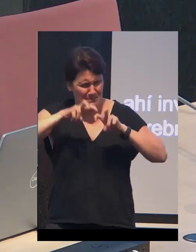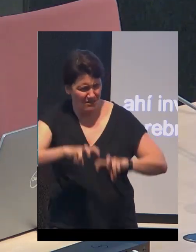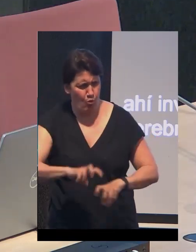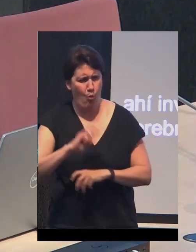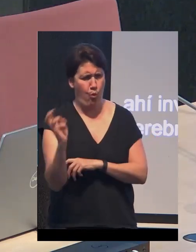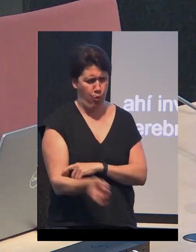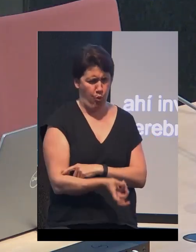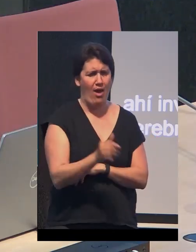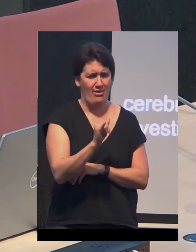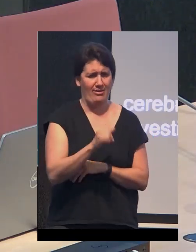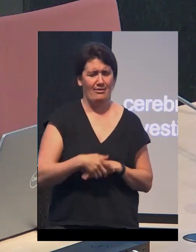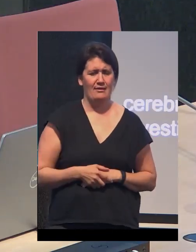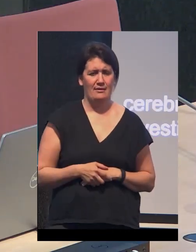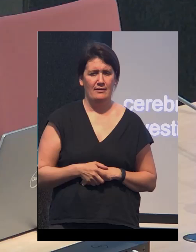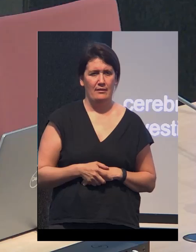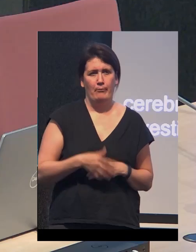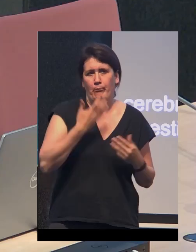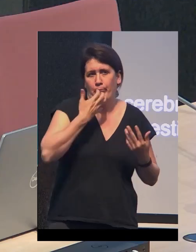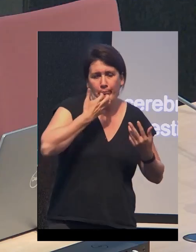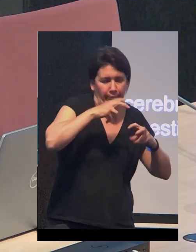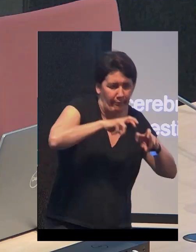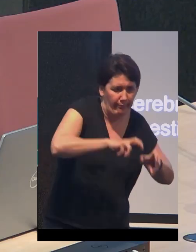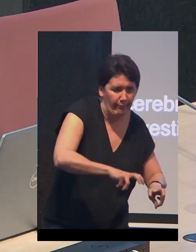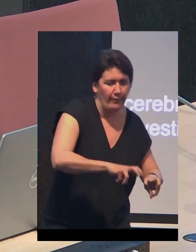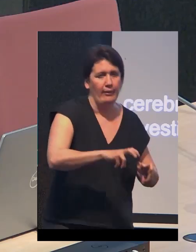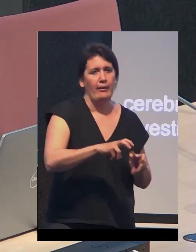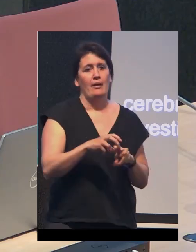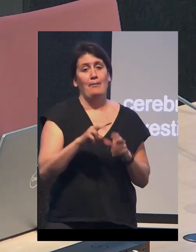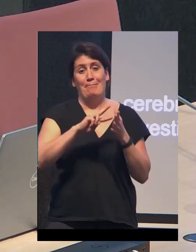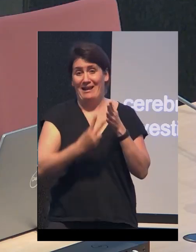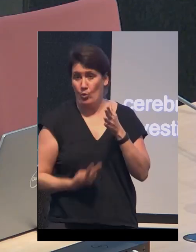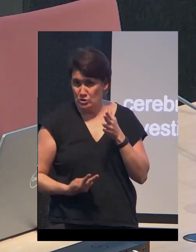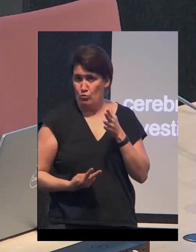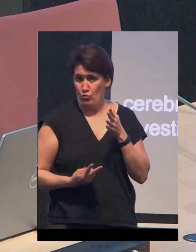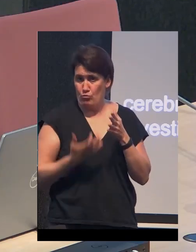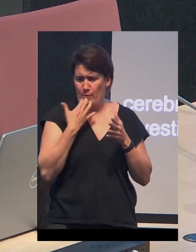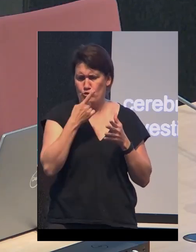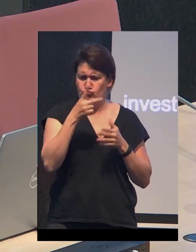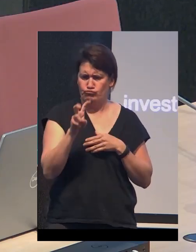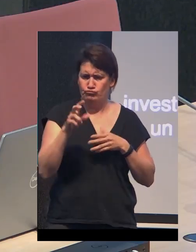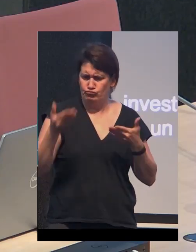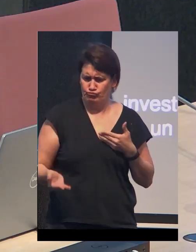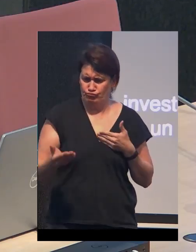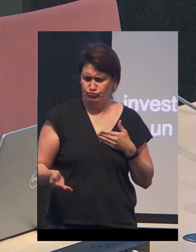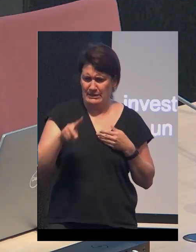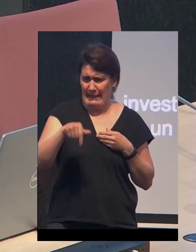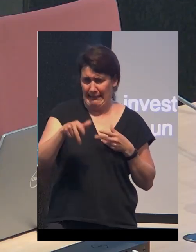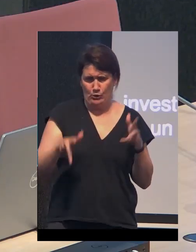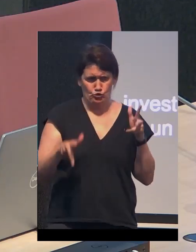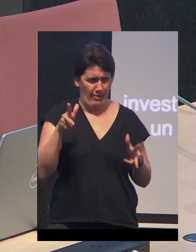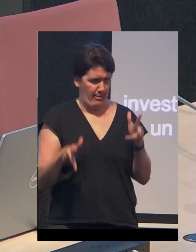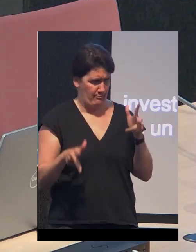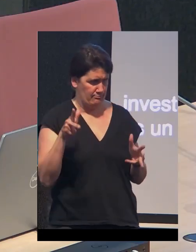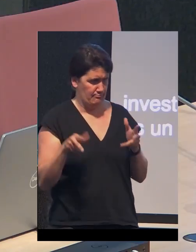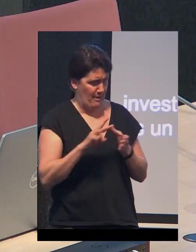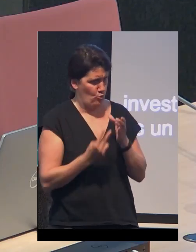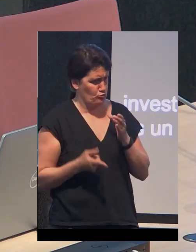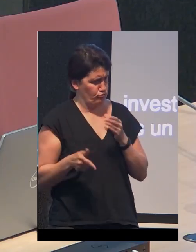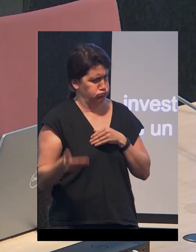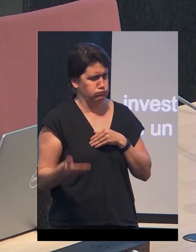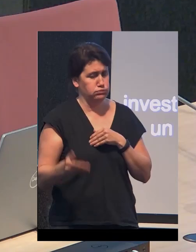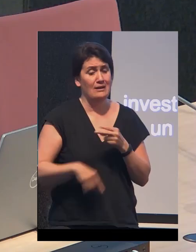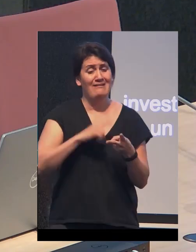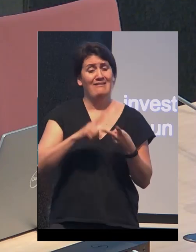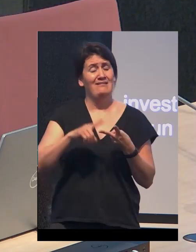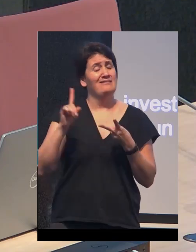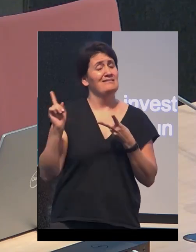Investigamos, por ejemplo, el bilingüismo, que es un tema muy importante aquí en Euskadi. También